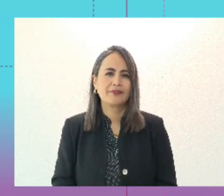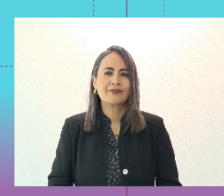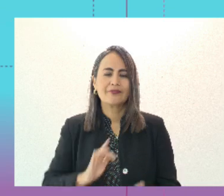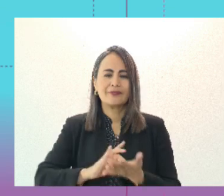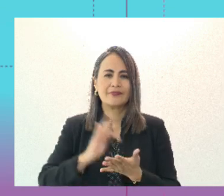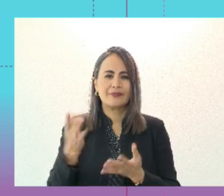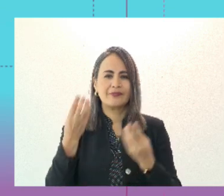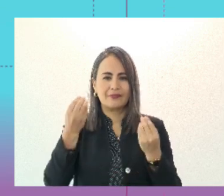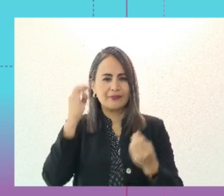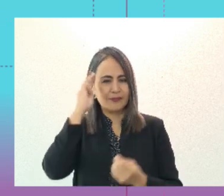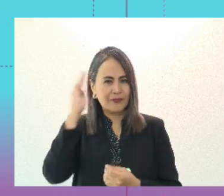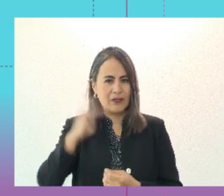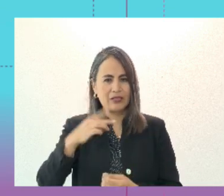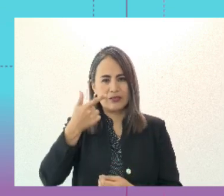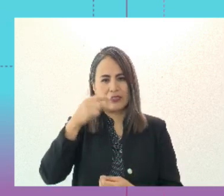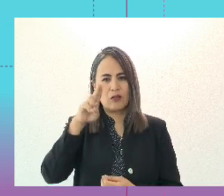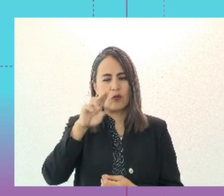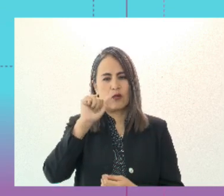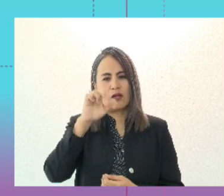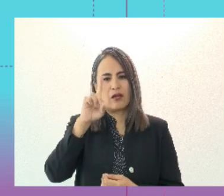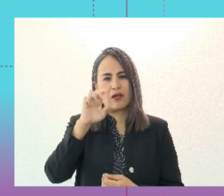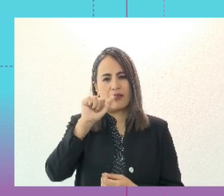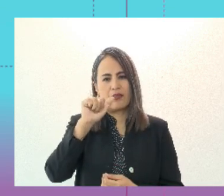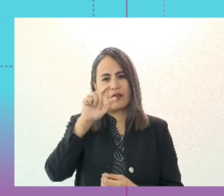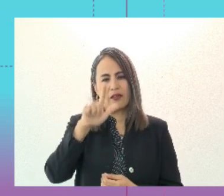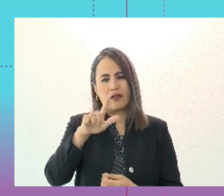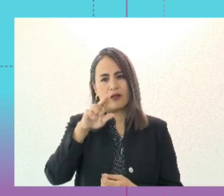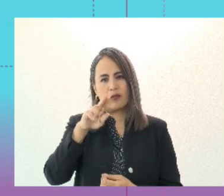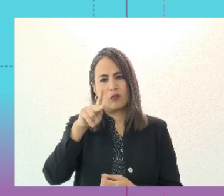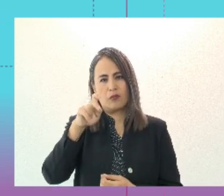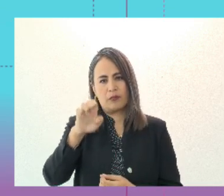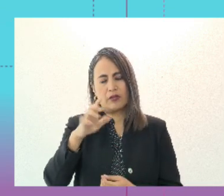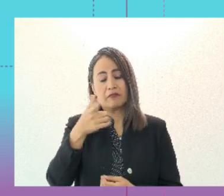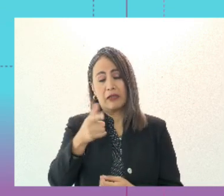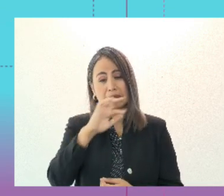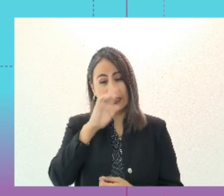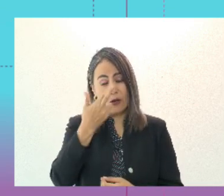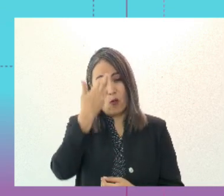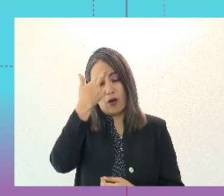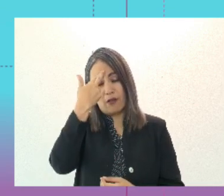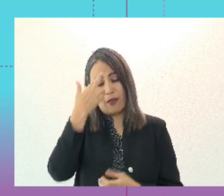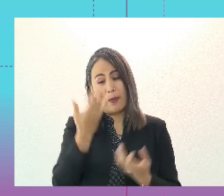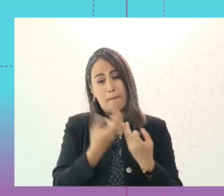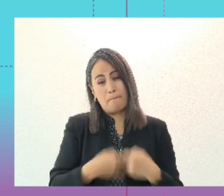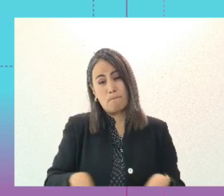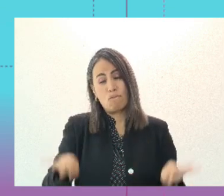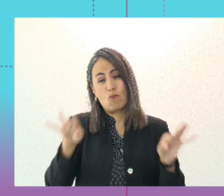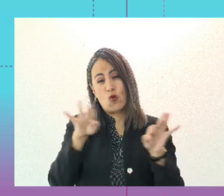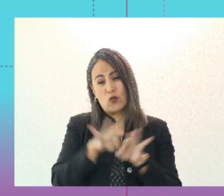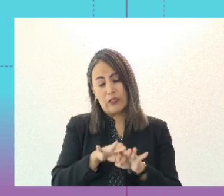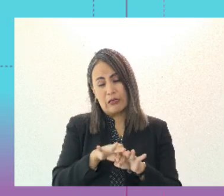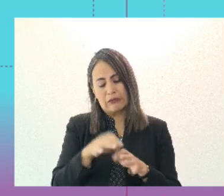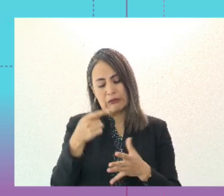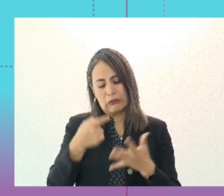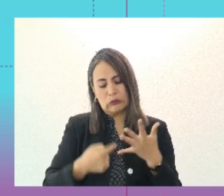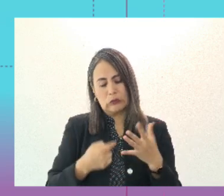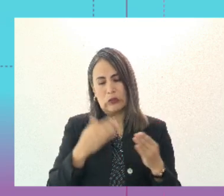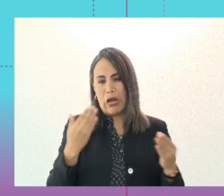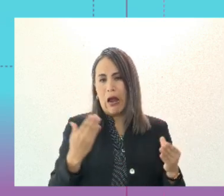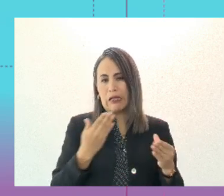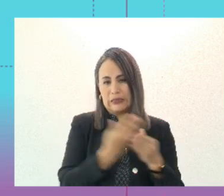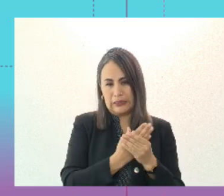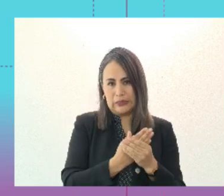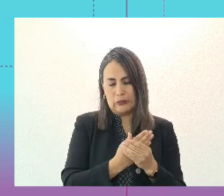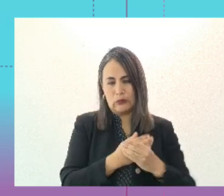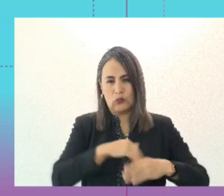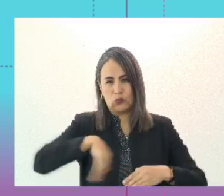Muchas gracias a la maestra Guadalupe, pues nos recuerda, ¿no?, la importancia de los archivos como los